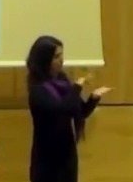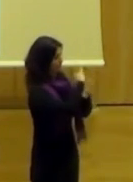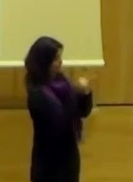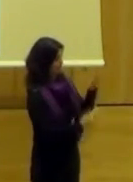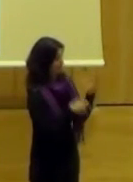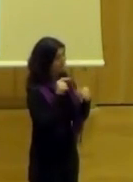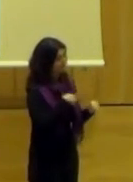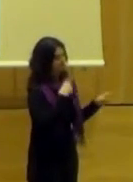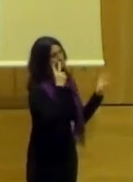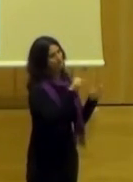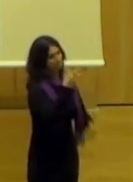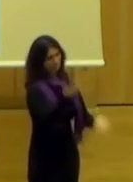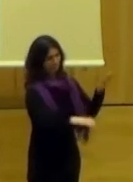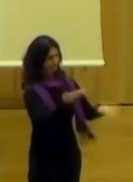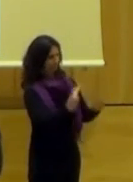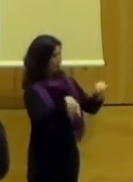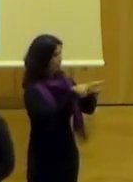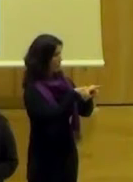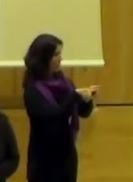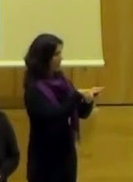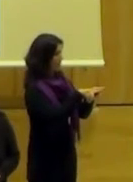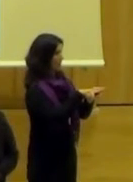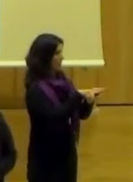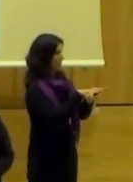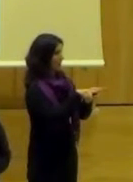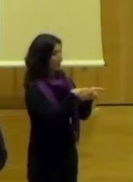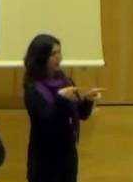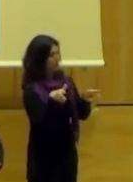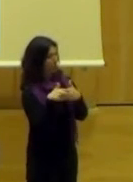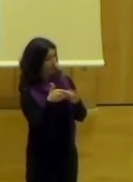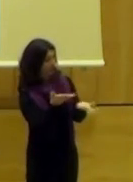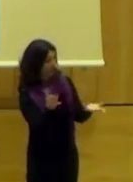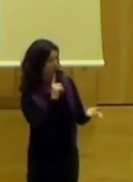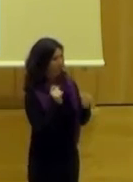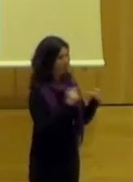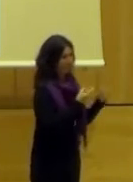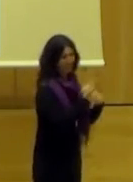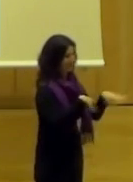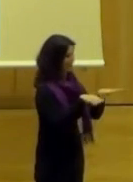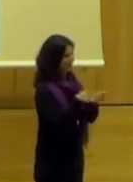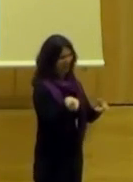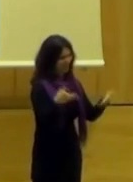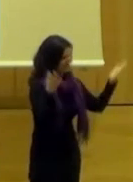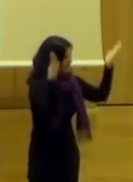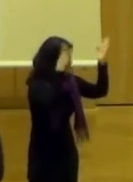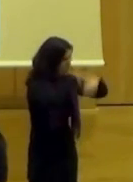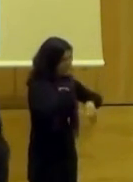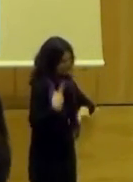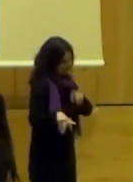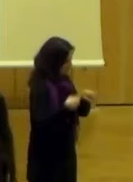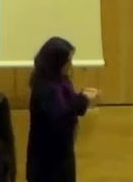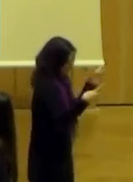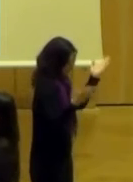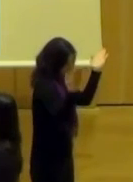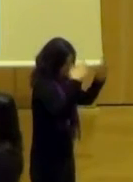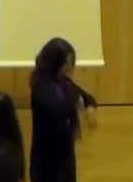crisis. Y esto veíamos que equiparaba a la población autóctona y a la población inmigrante. Ahí veíamos que no había ninguna